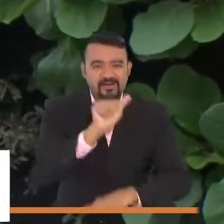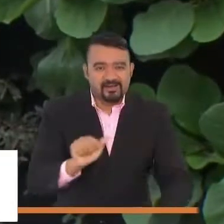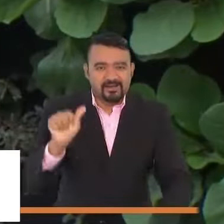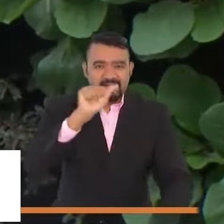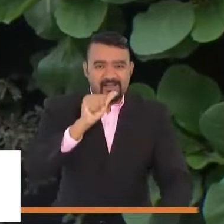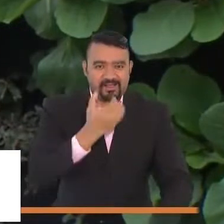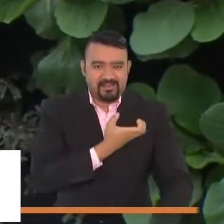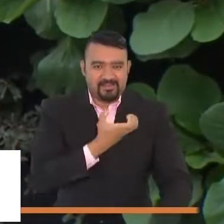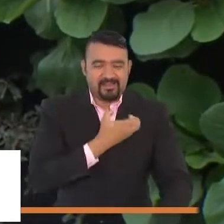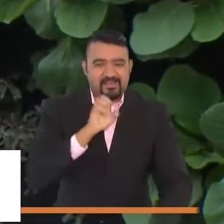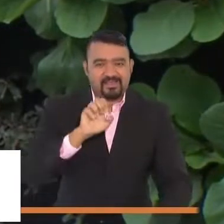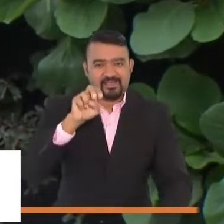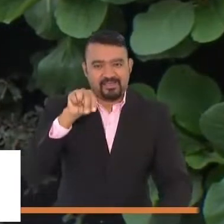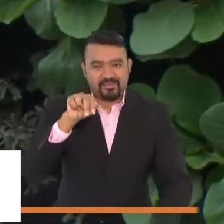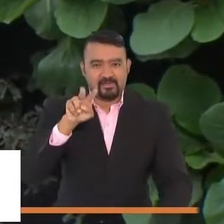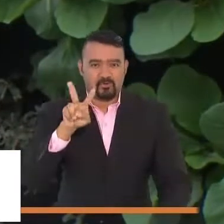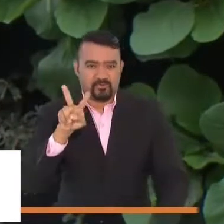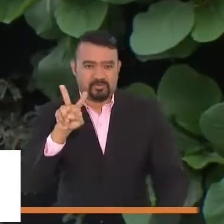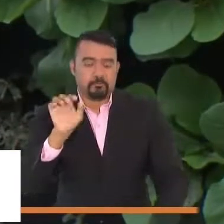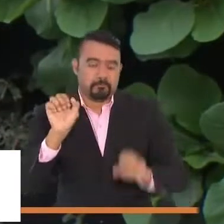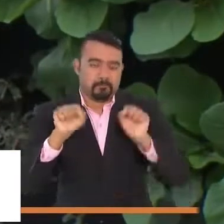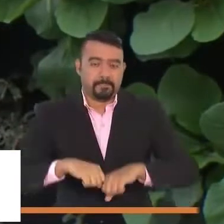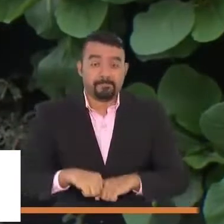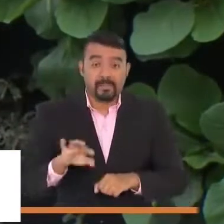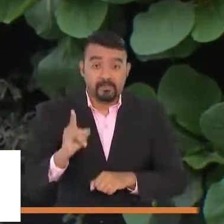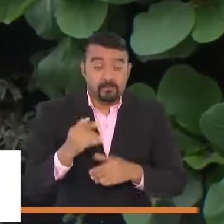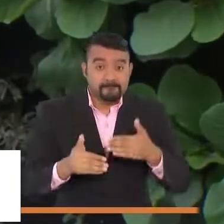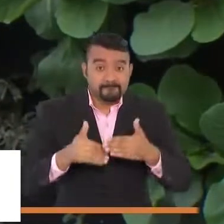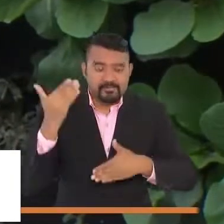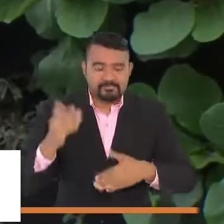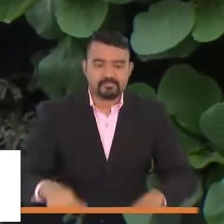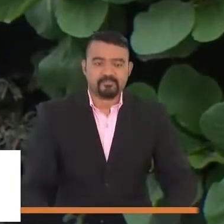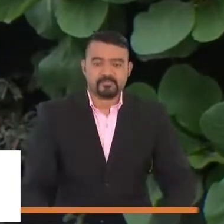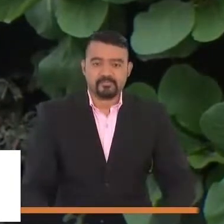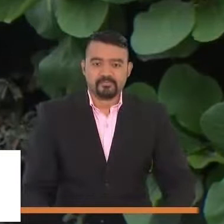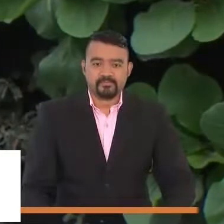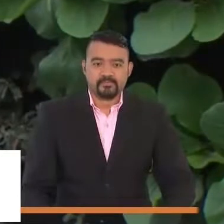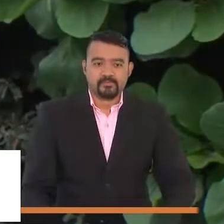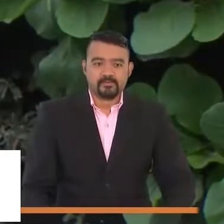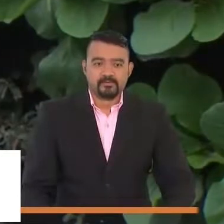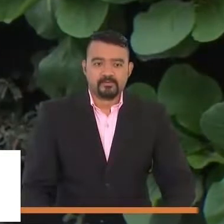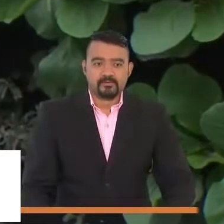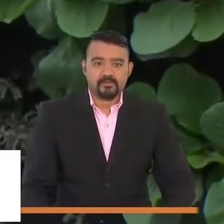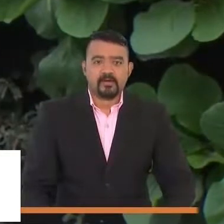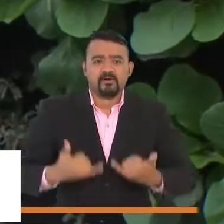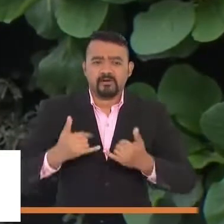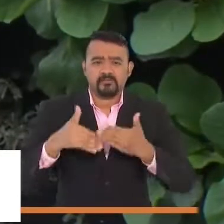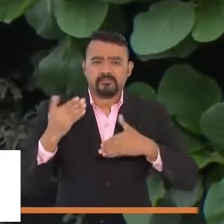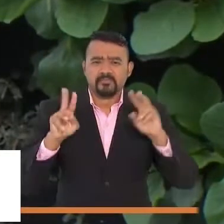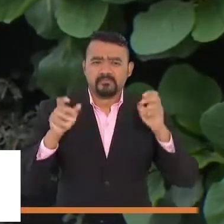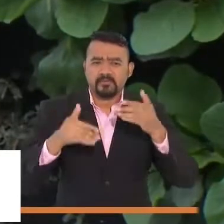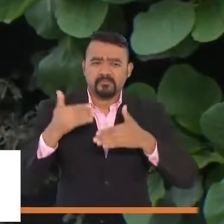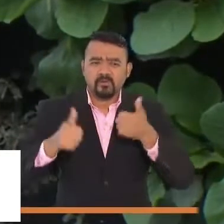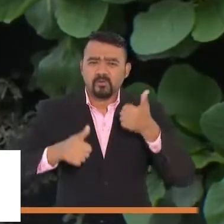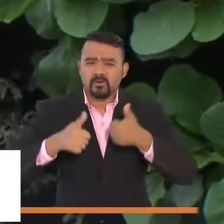Alcaldía ENV. A todos ustedes, bienvenida especial. Y para dar inicio a este programa, pues vamos a hablar con